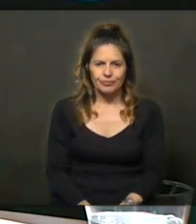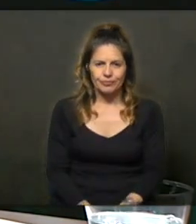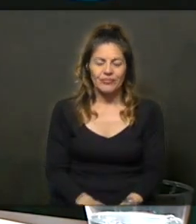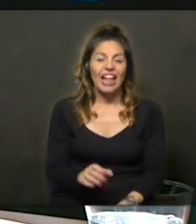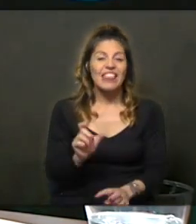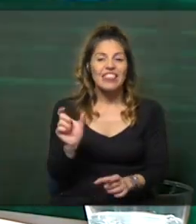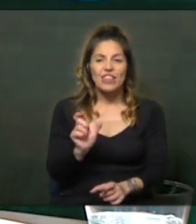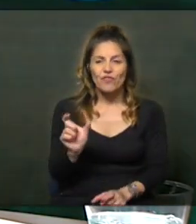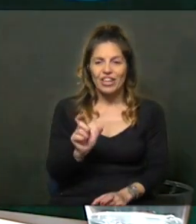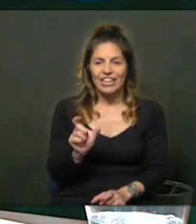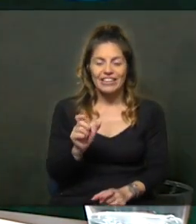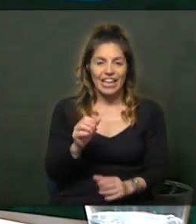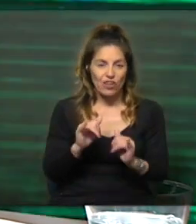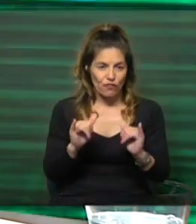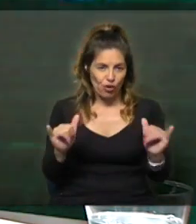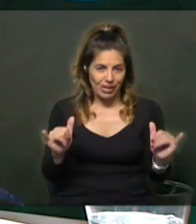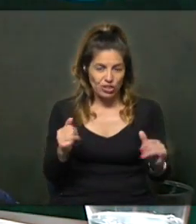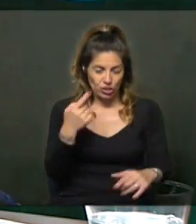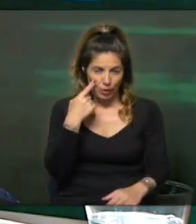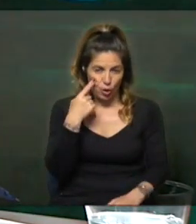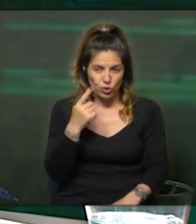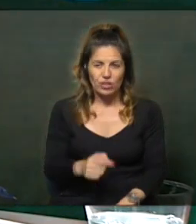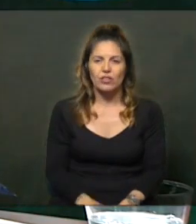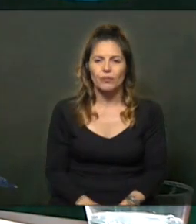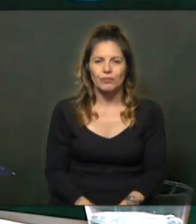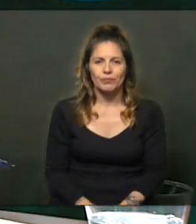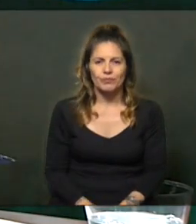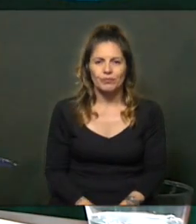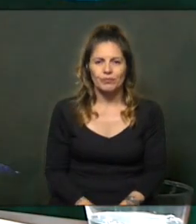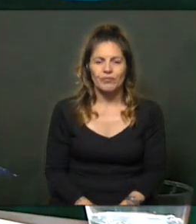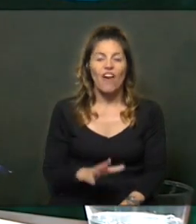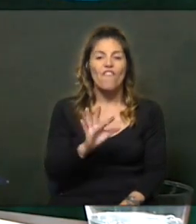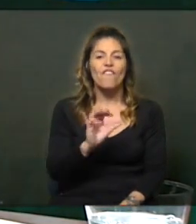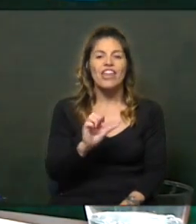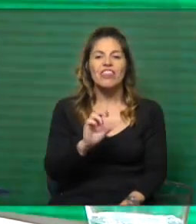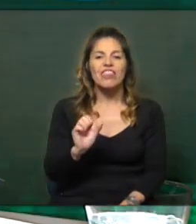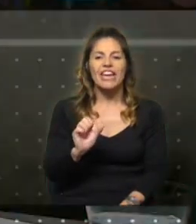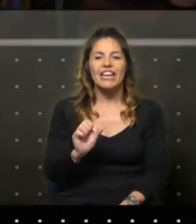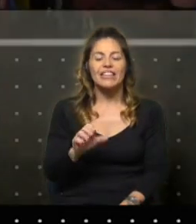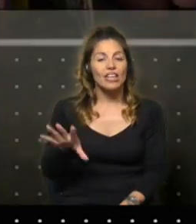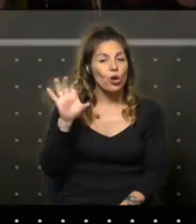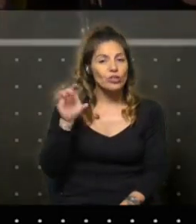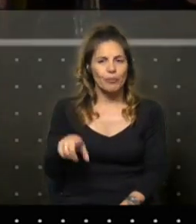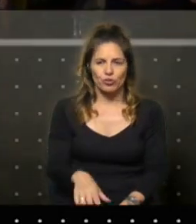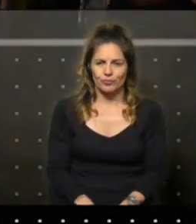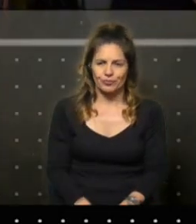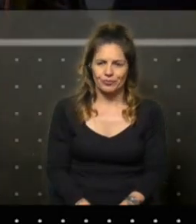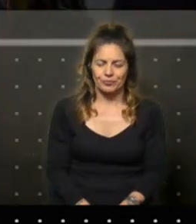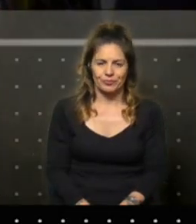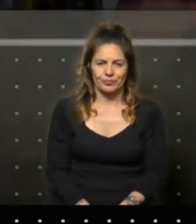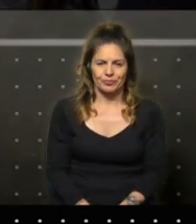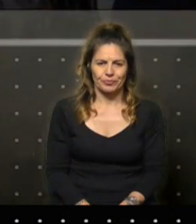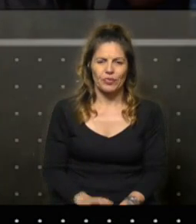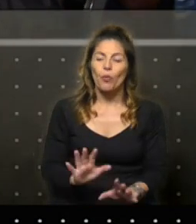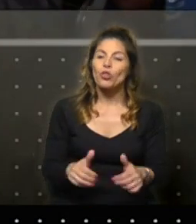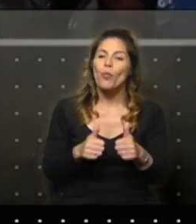diferentes diferentes datos que se van conociendo después bien estamos con Fede a ver Fede te recibimos te escuchamos Cómo está